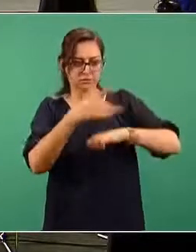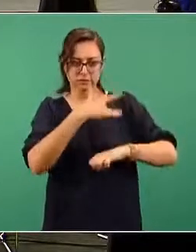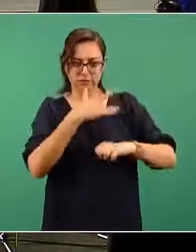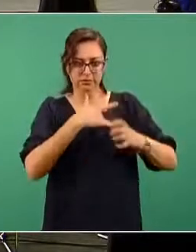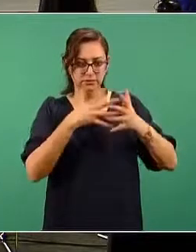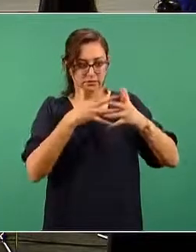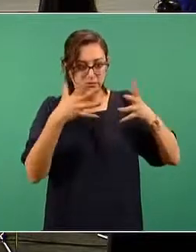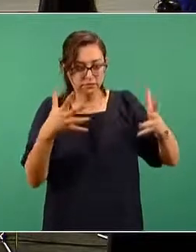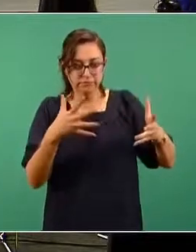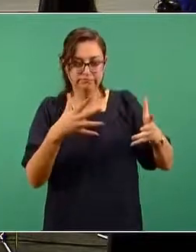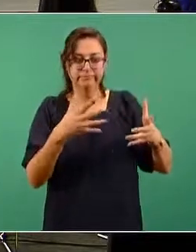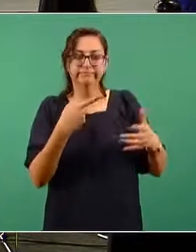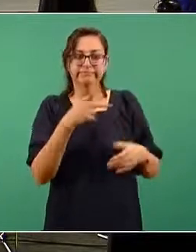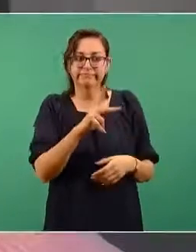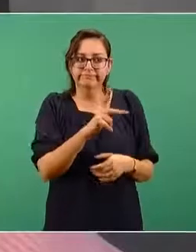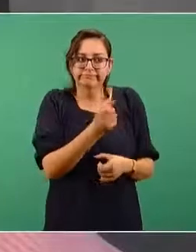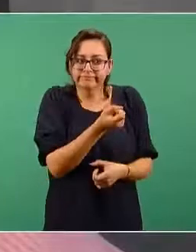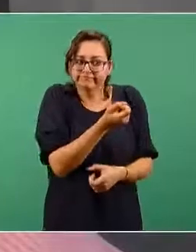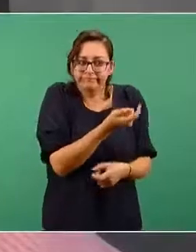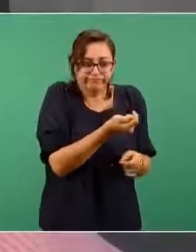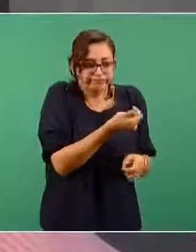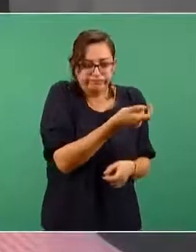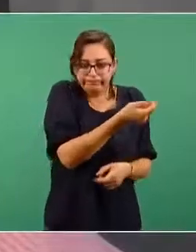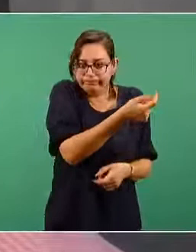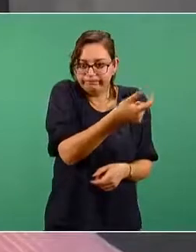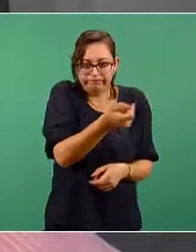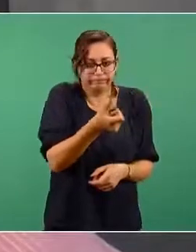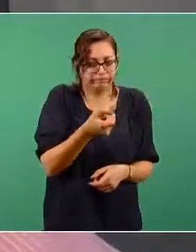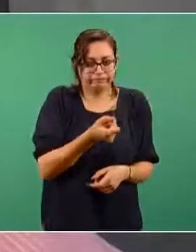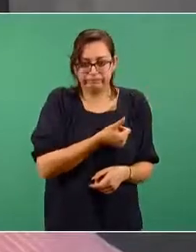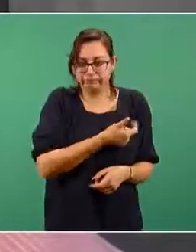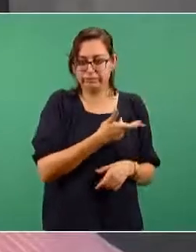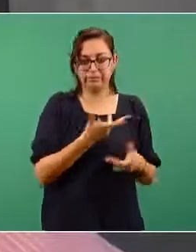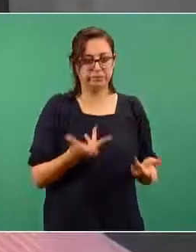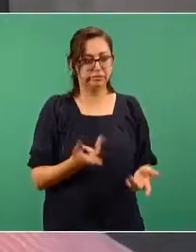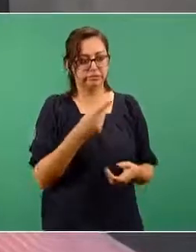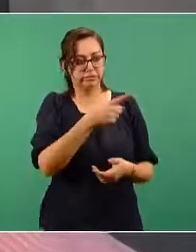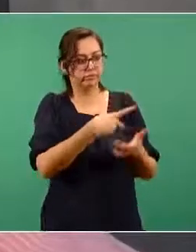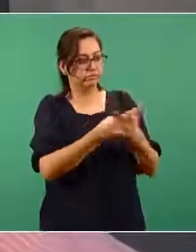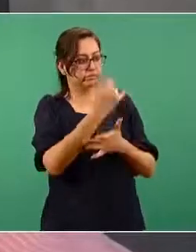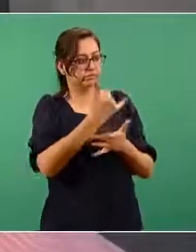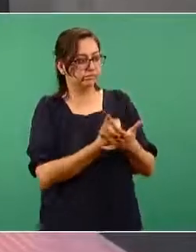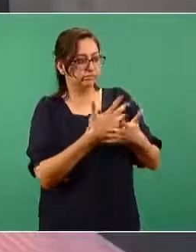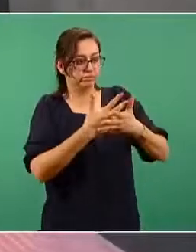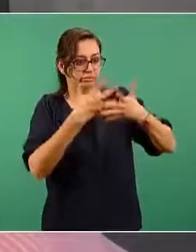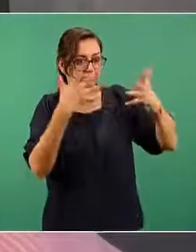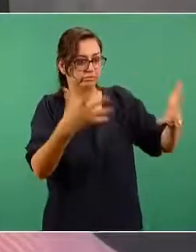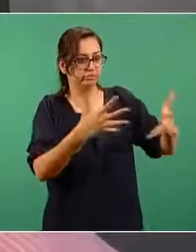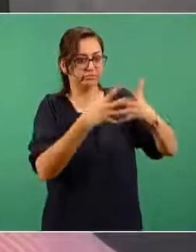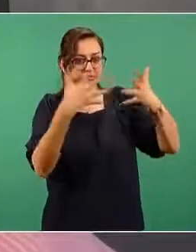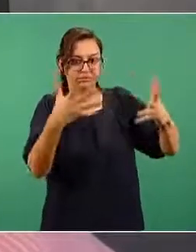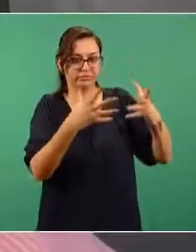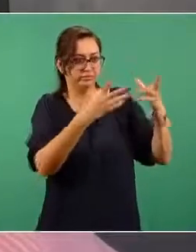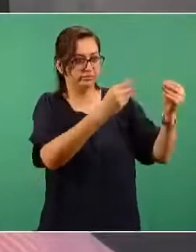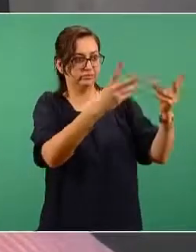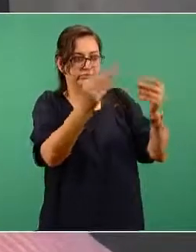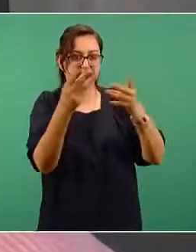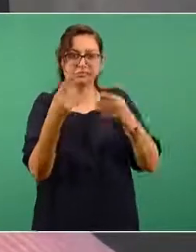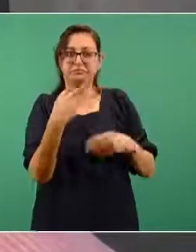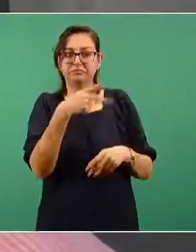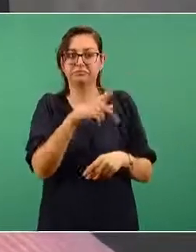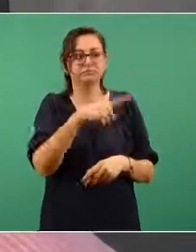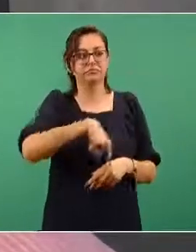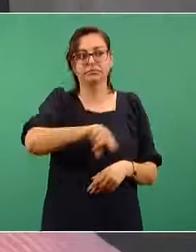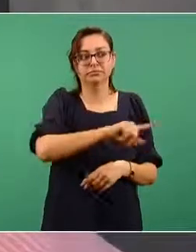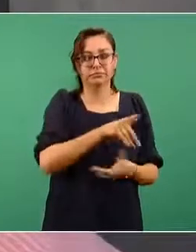extraordinariamente escasa. Sumamente escasa, diría yo, si se compara la cantidad de proyectos financiados, el monto de financiamiento y sobre todo